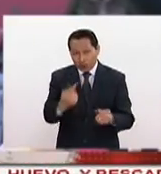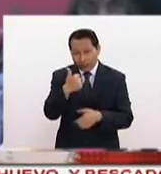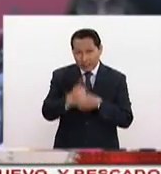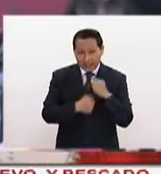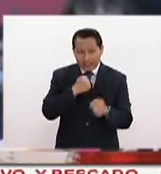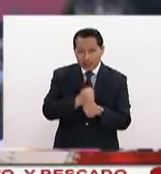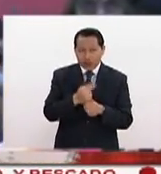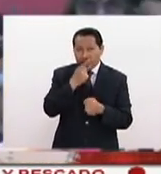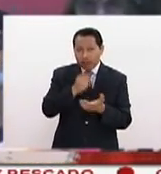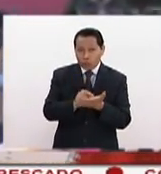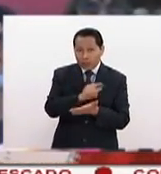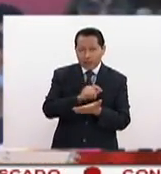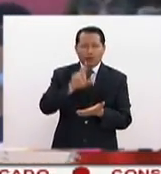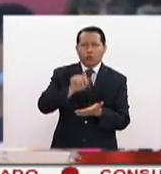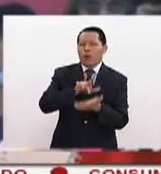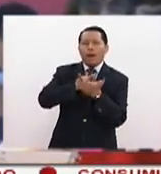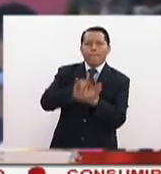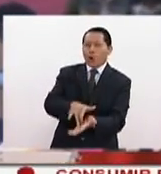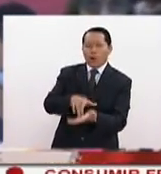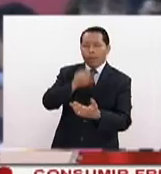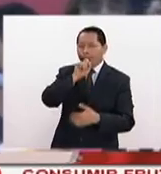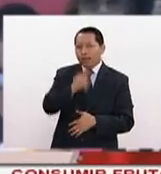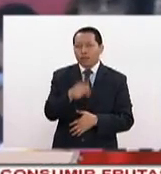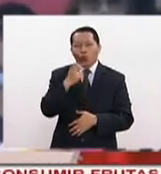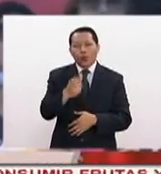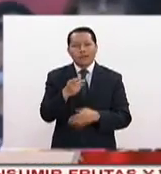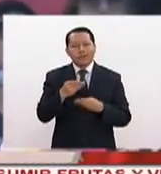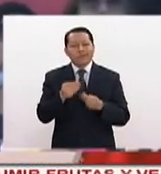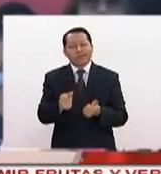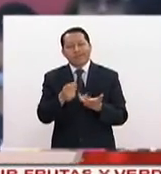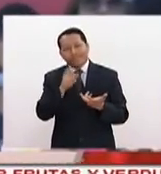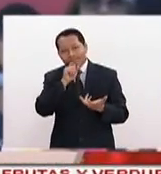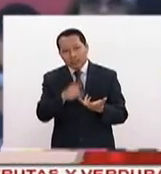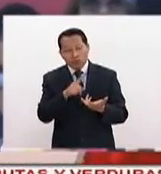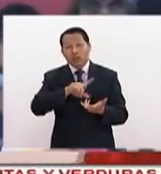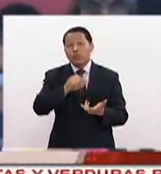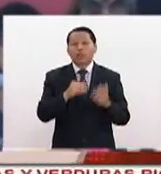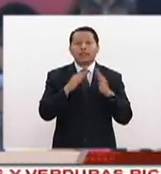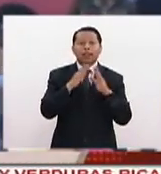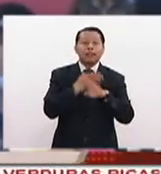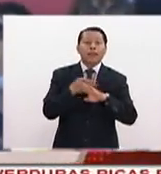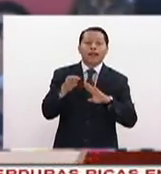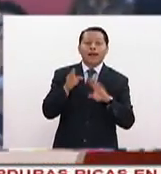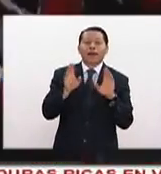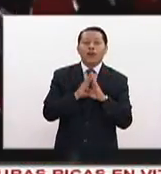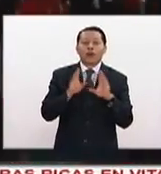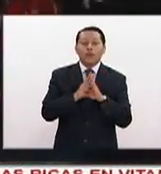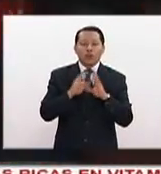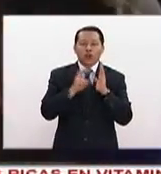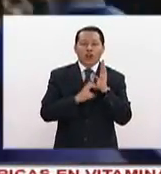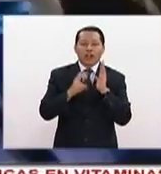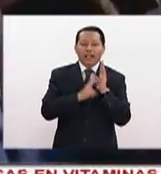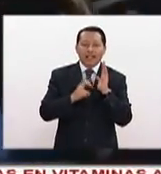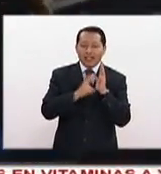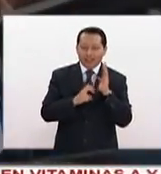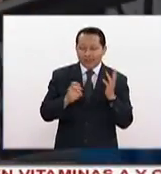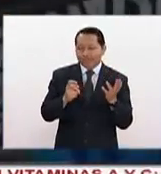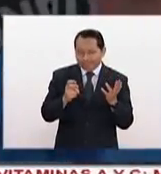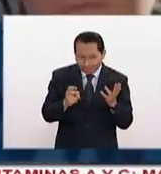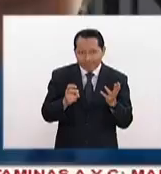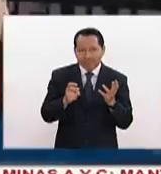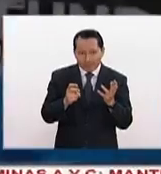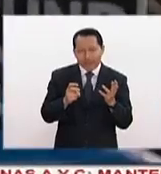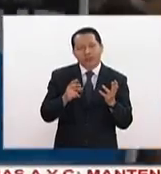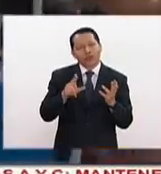tuit diciendo que no lo apoyaba en este gasto corto. Después la Casa Blanca lo tuvo que corregir. Entonces obviamente